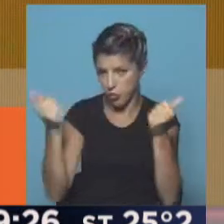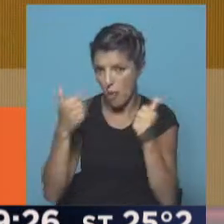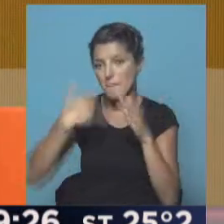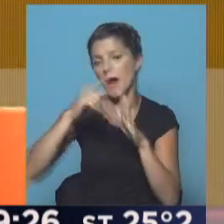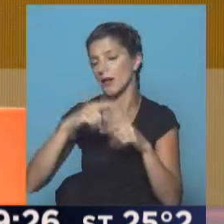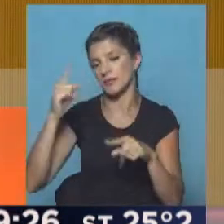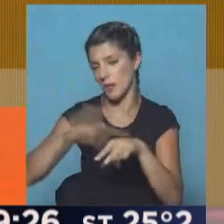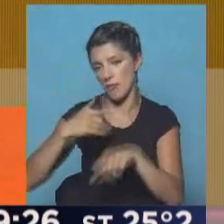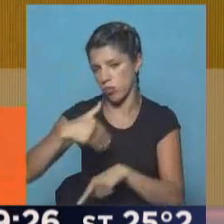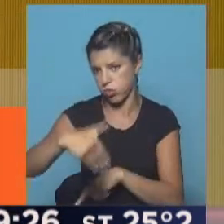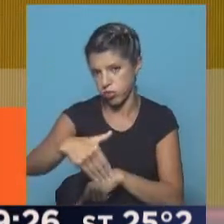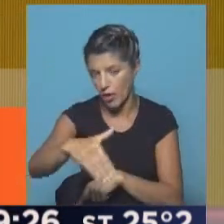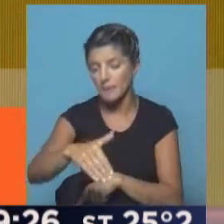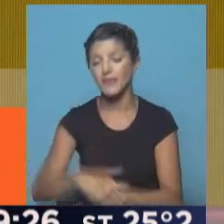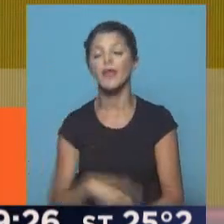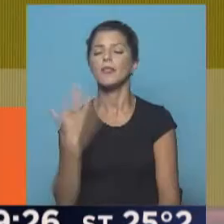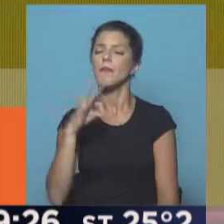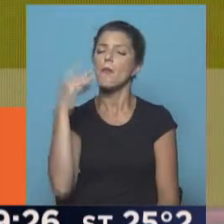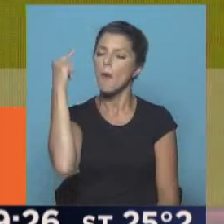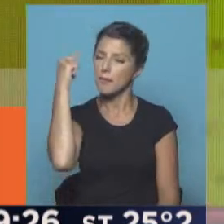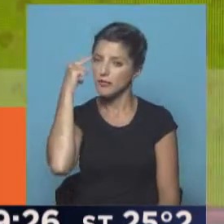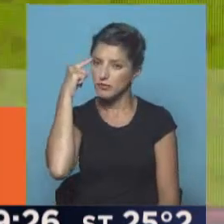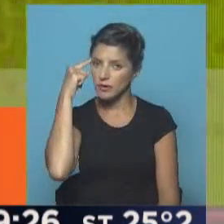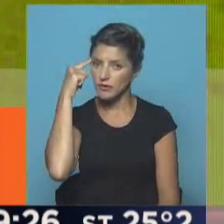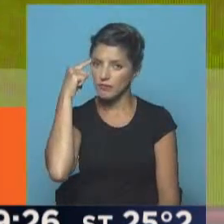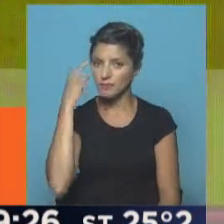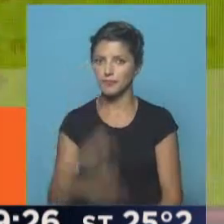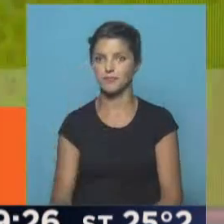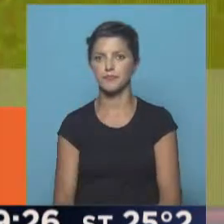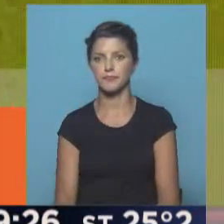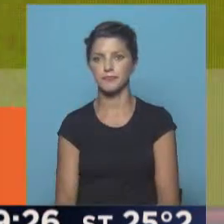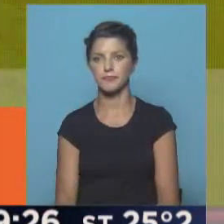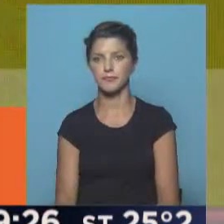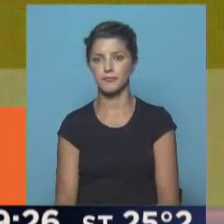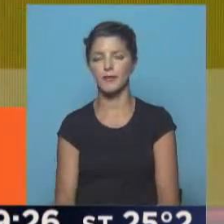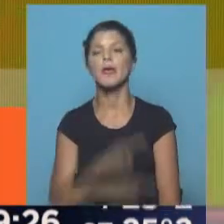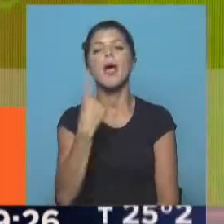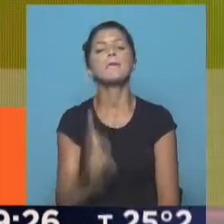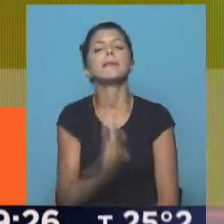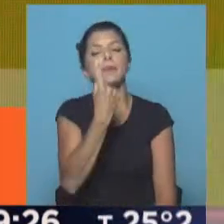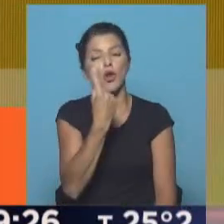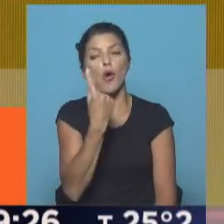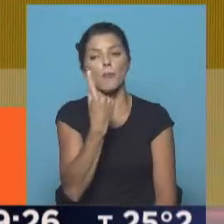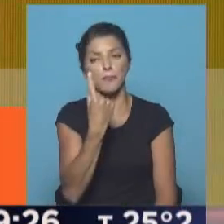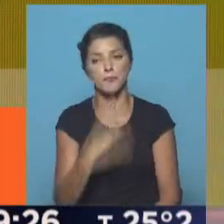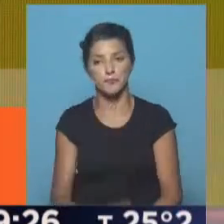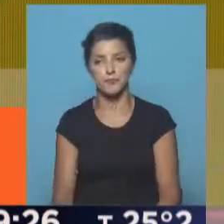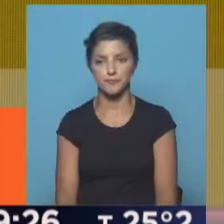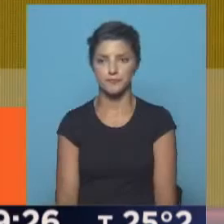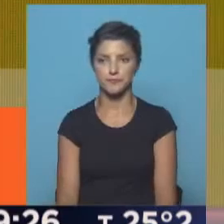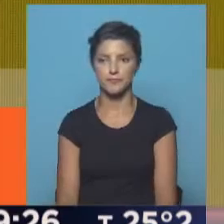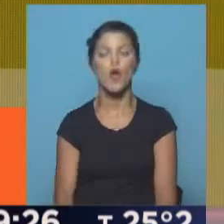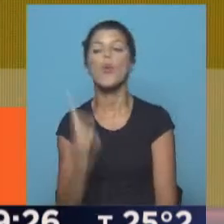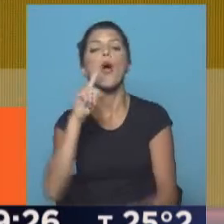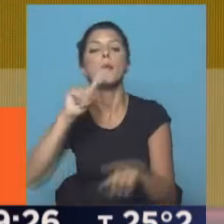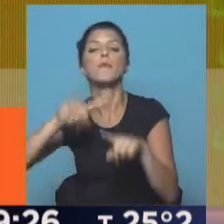inmediatos. Yo creo que hay que pensar primero en cuál va a ser el posicionamiento efectivo de la política